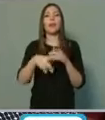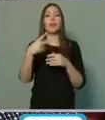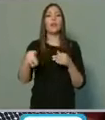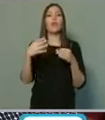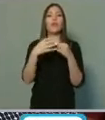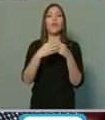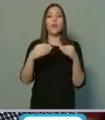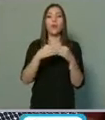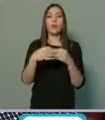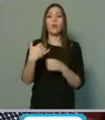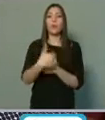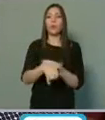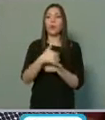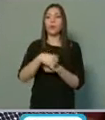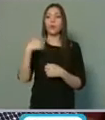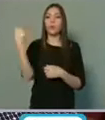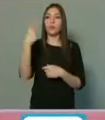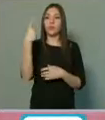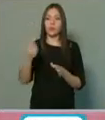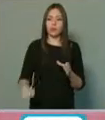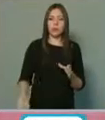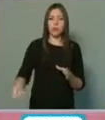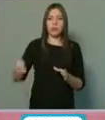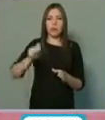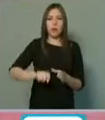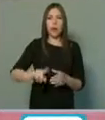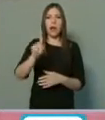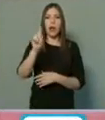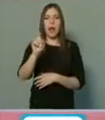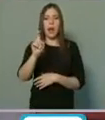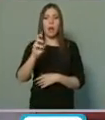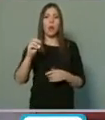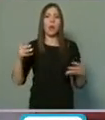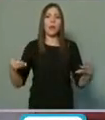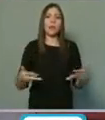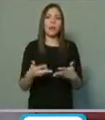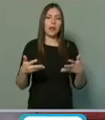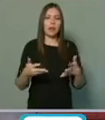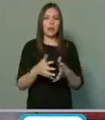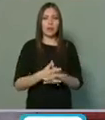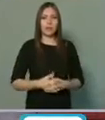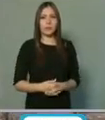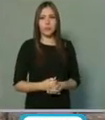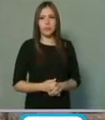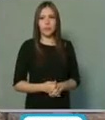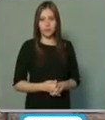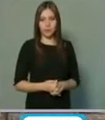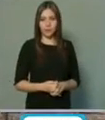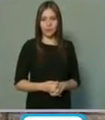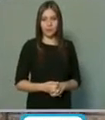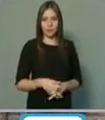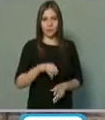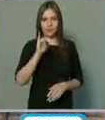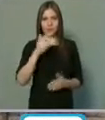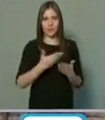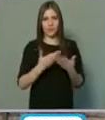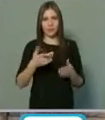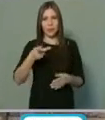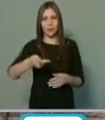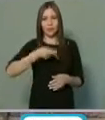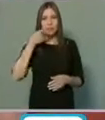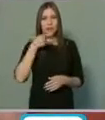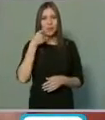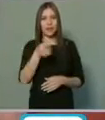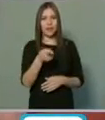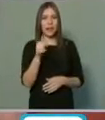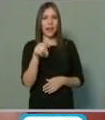fruta, al yogur, al batido, al agua, ensalada. Querida nutrióloga, lo que pasa es que esta pregunta que te acaba de hacer